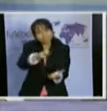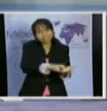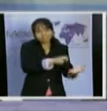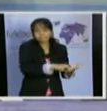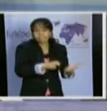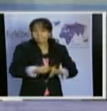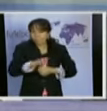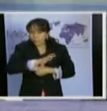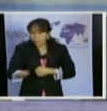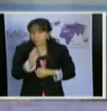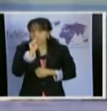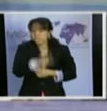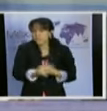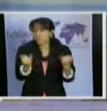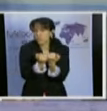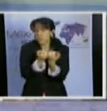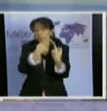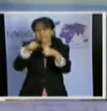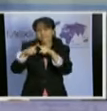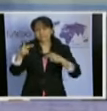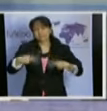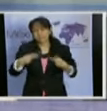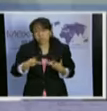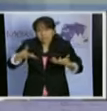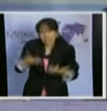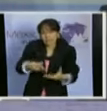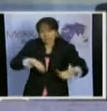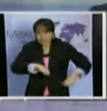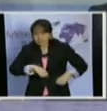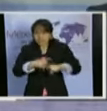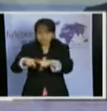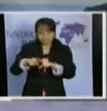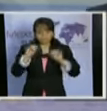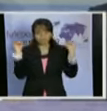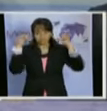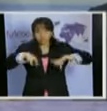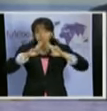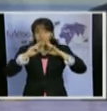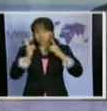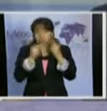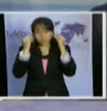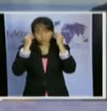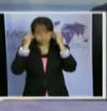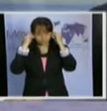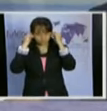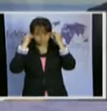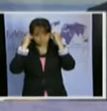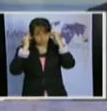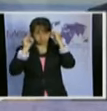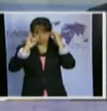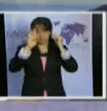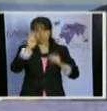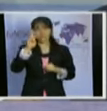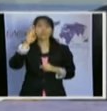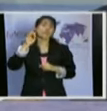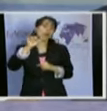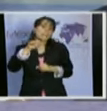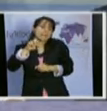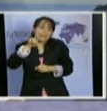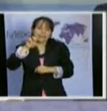las promueven. La Cumbre Iberoamericana, más que una reunión oficial u oficiosa